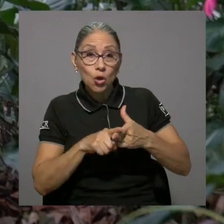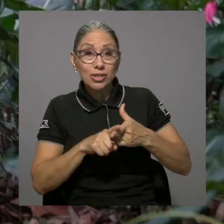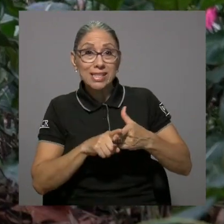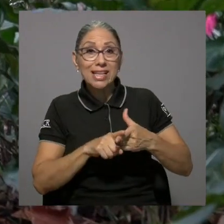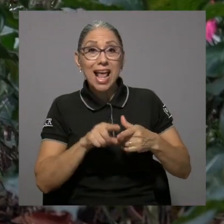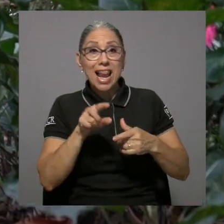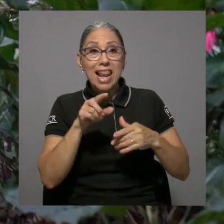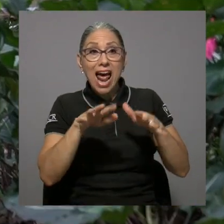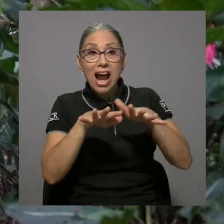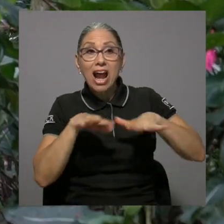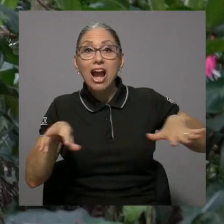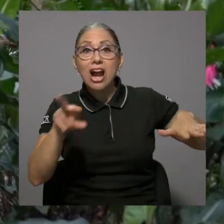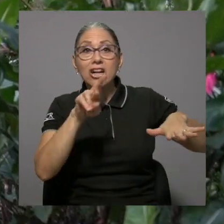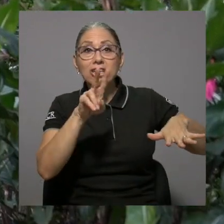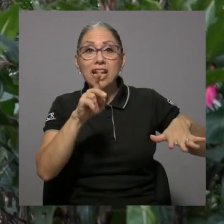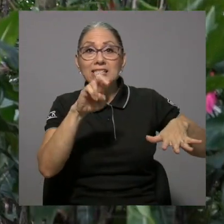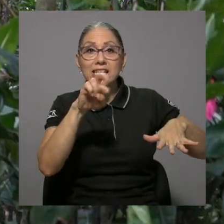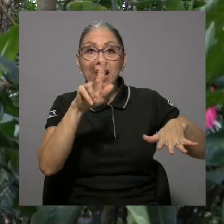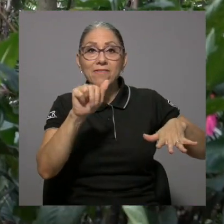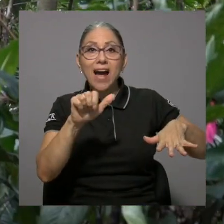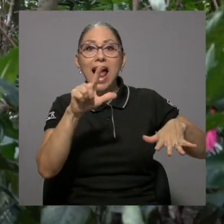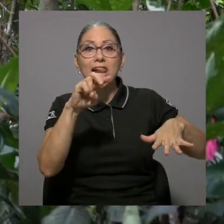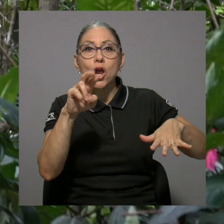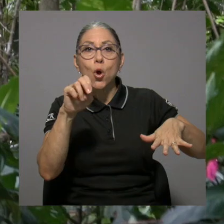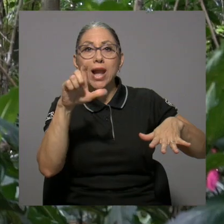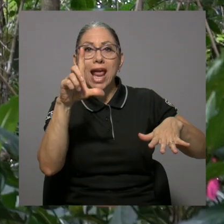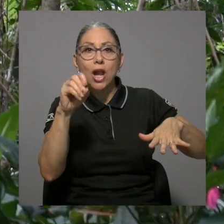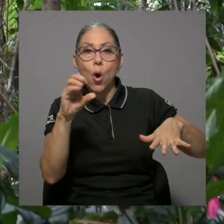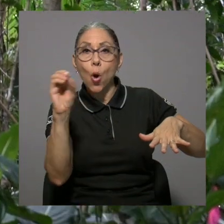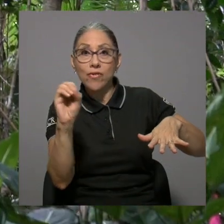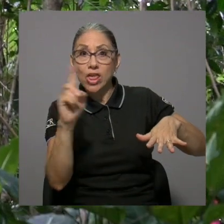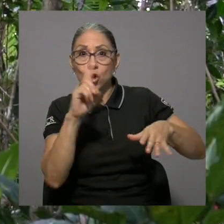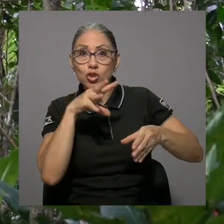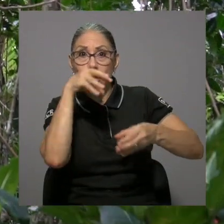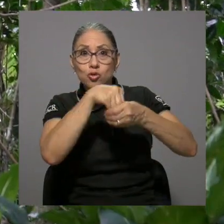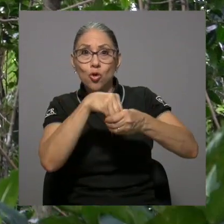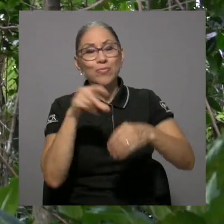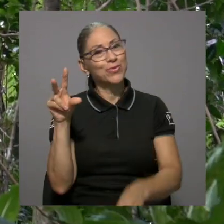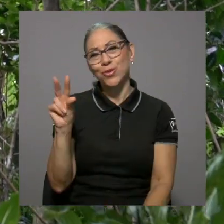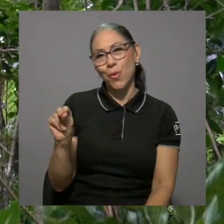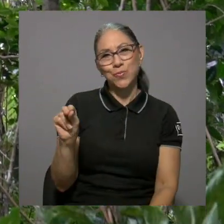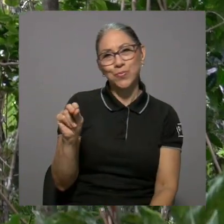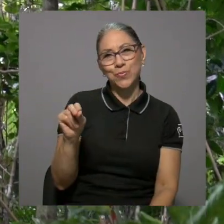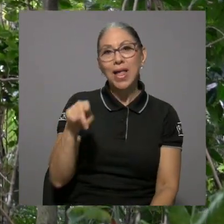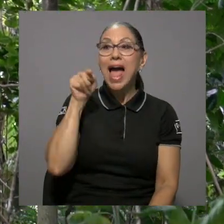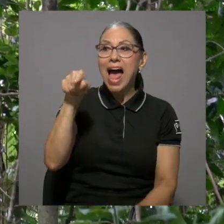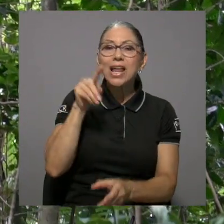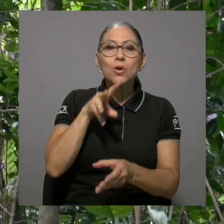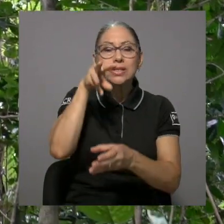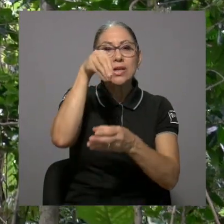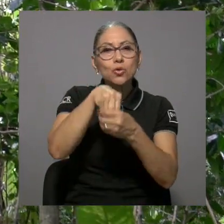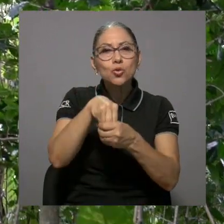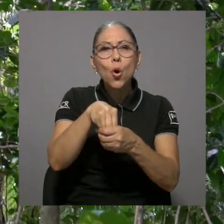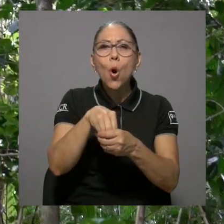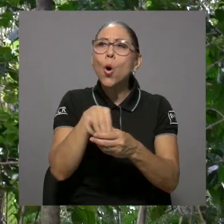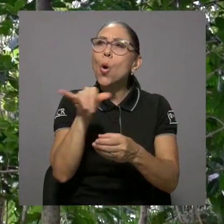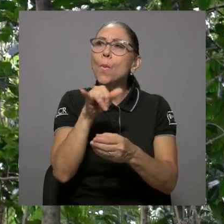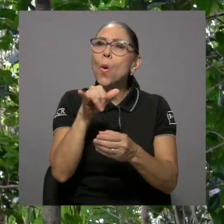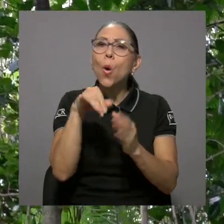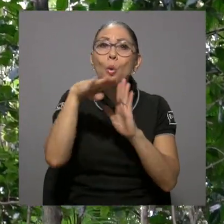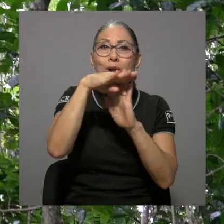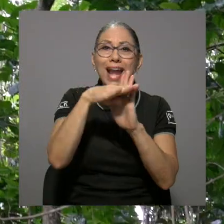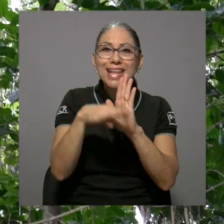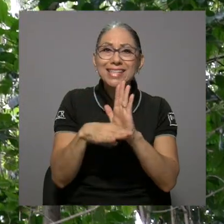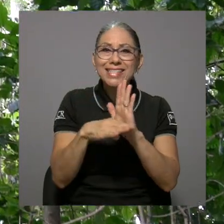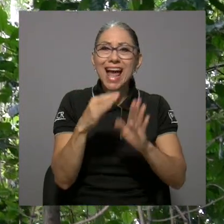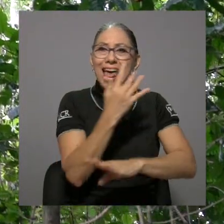Leonelo, Oviedo no se incluyó. No. Ok. De hecho, lo que ahí tenemos lo que se incluyó fue como una lista, digamos,